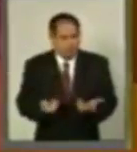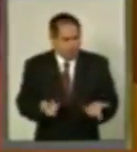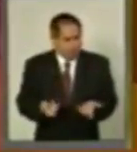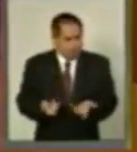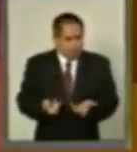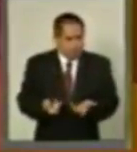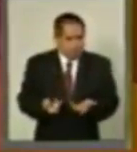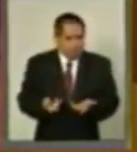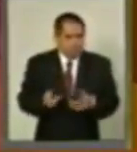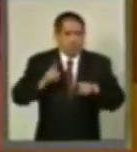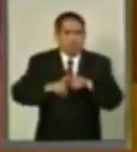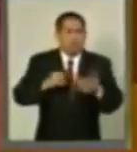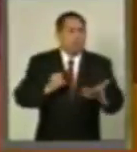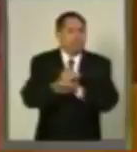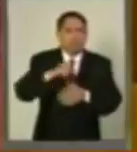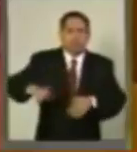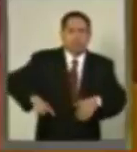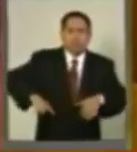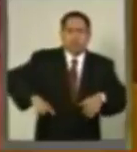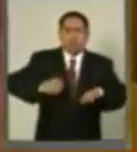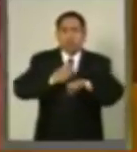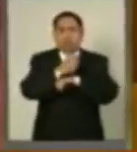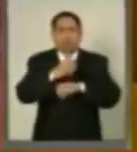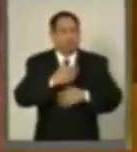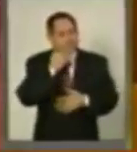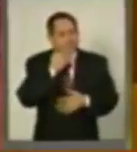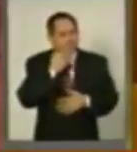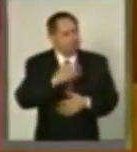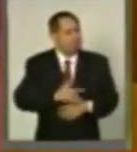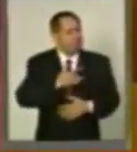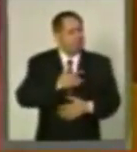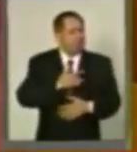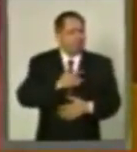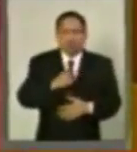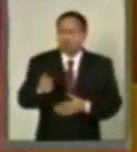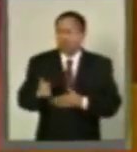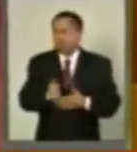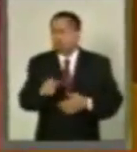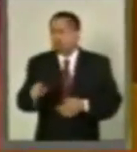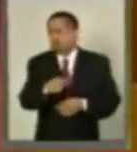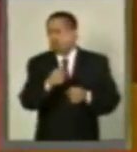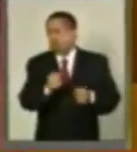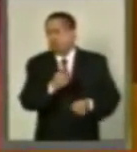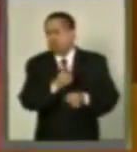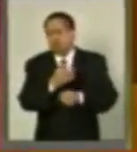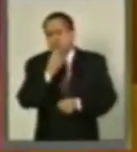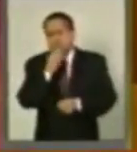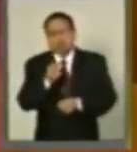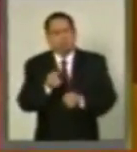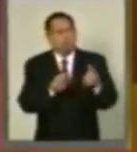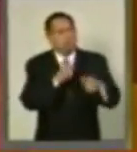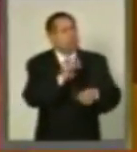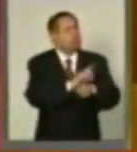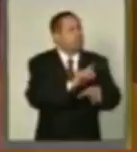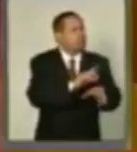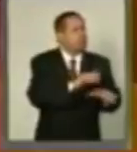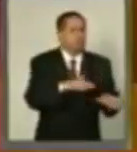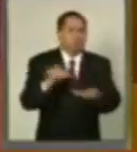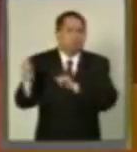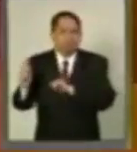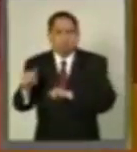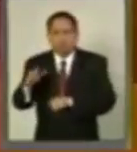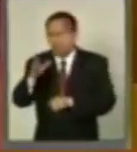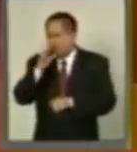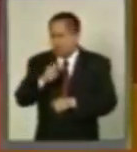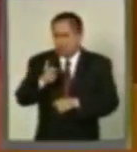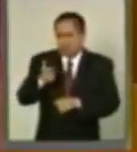está a la decisión del gobierno del estado mandarles un poco de seguridad, y solo por algunos días, porque no les alcanzan